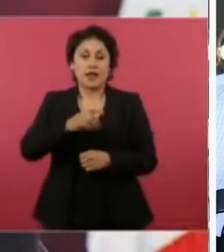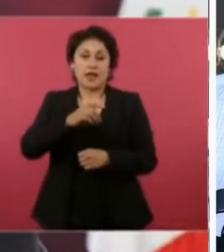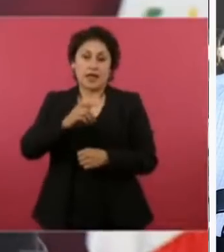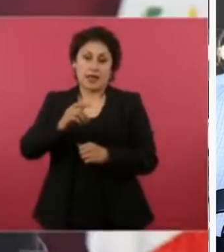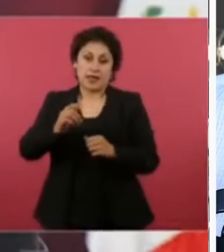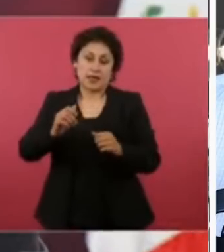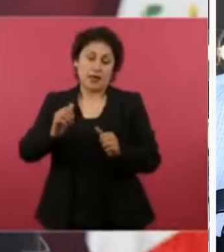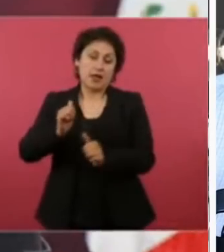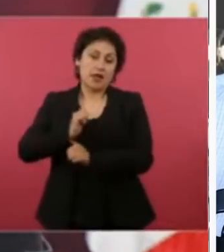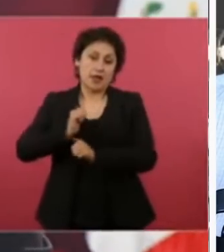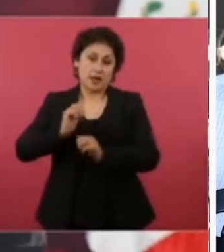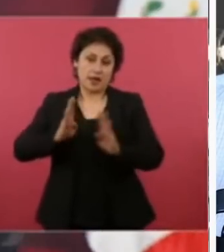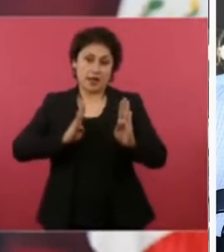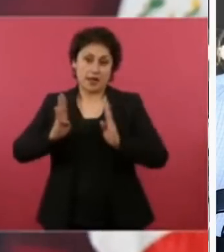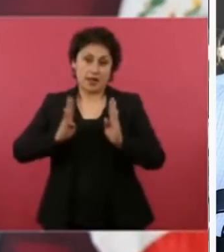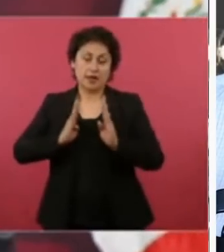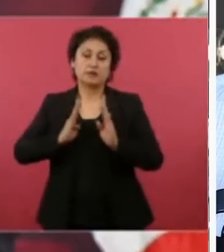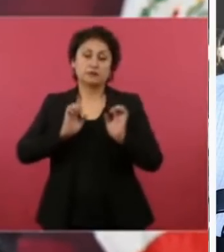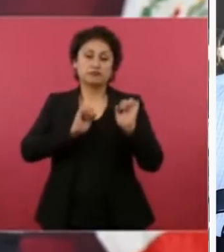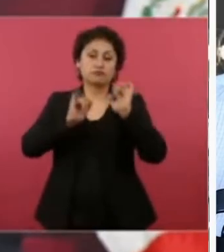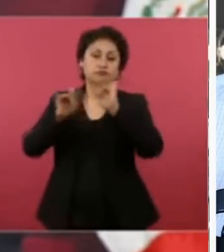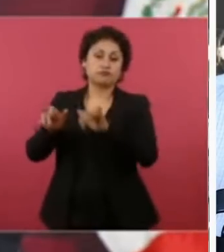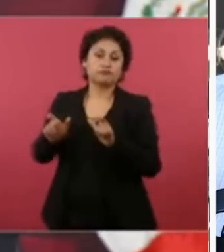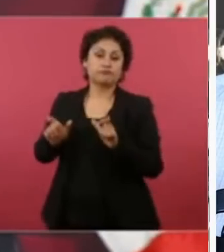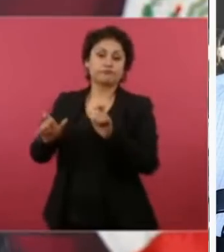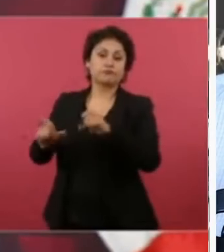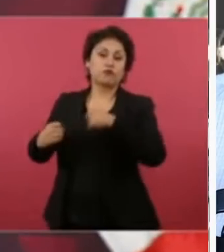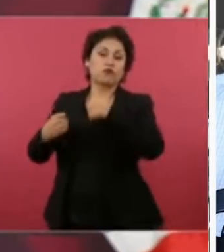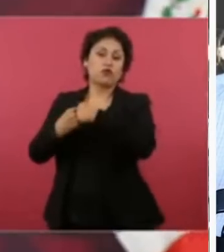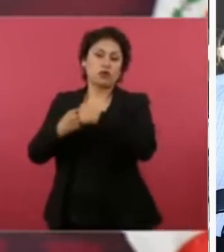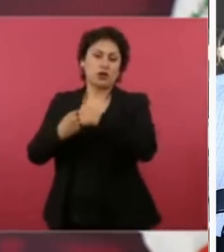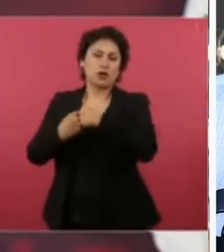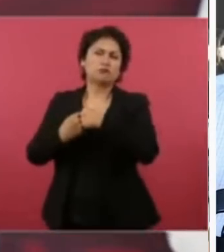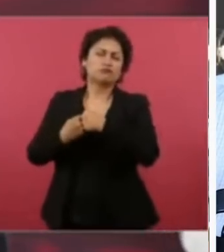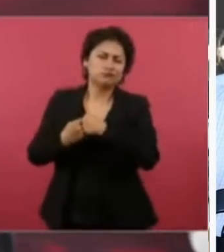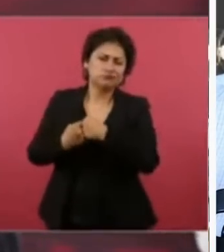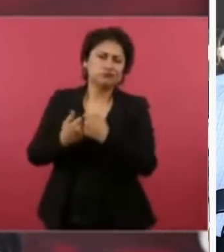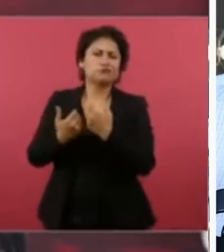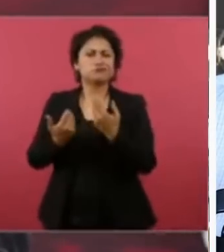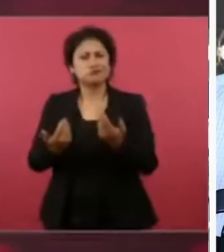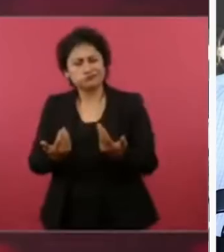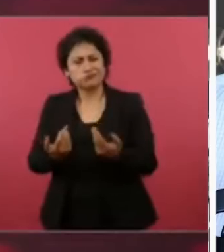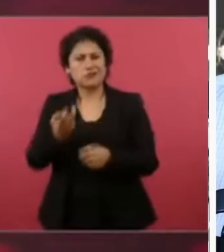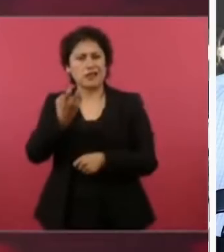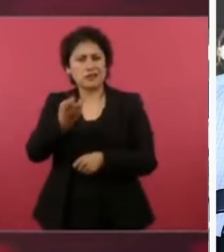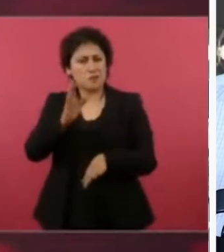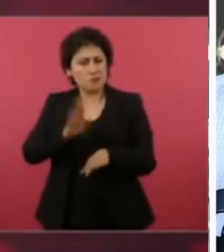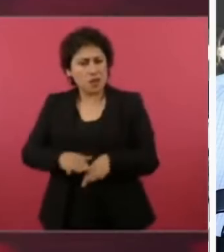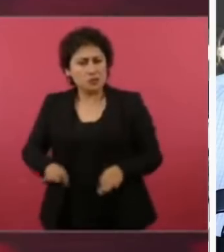ejército hacia la frontera. Y hubo algo de eso, pero no fue lo fundamental.